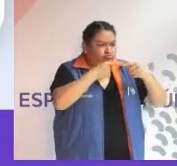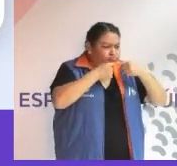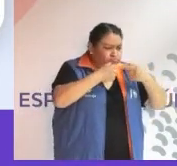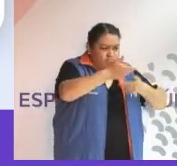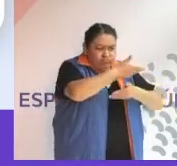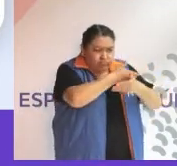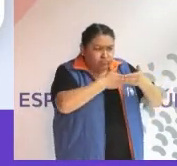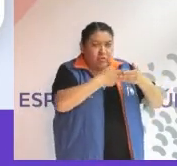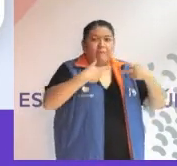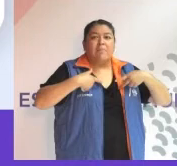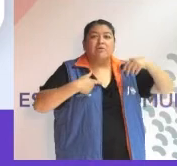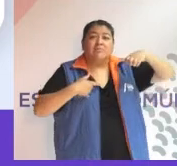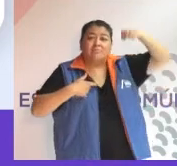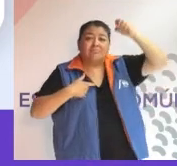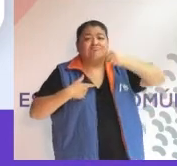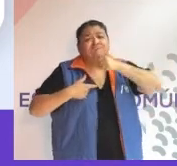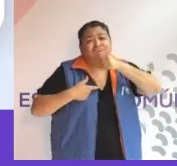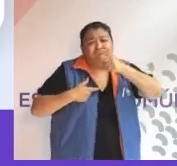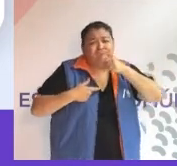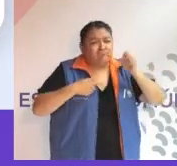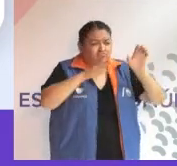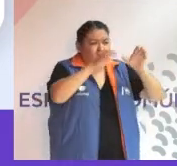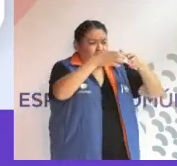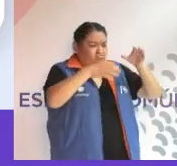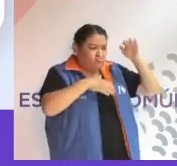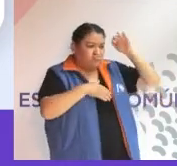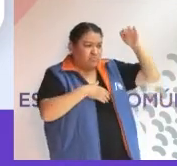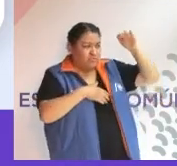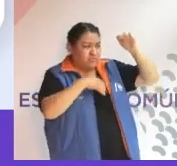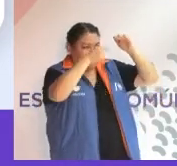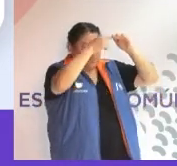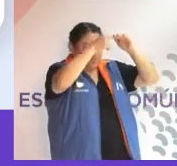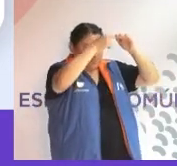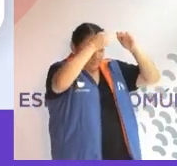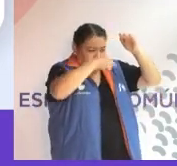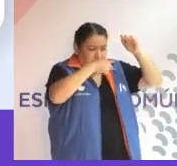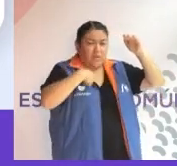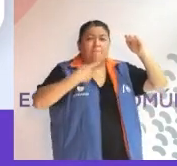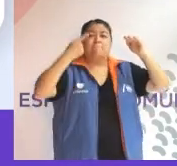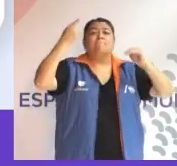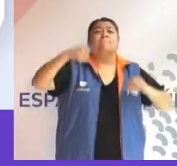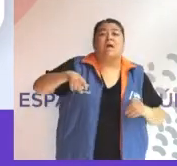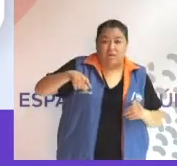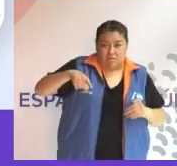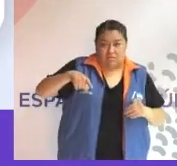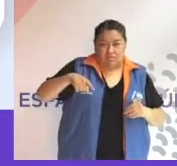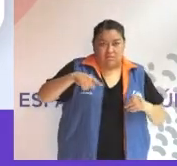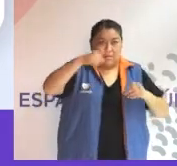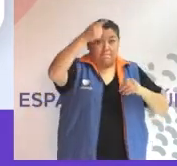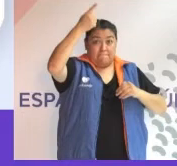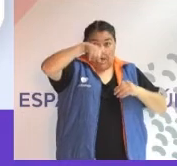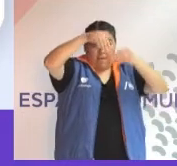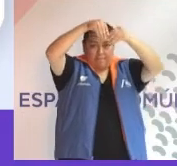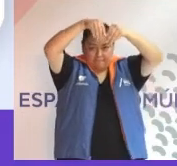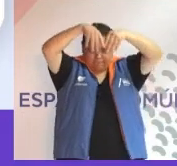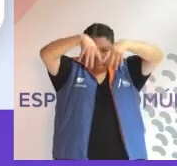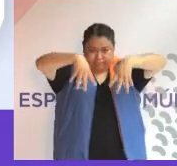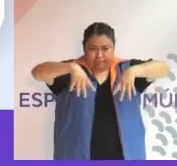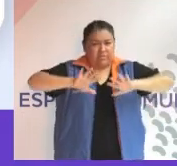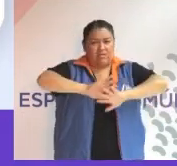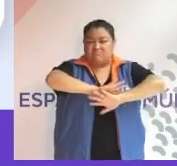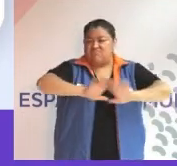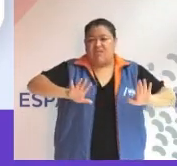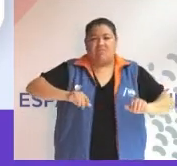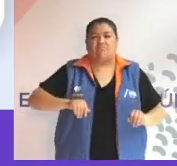también hay un tema generacional, ¿no? Y de ahí lo único que hay son instrucciones. Entonces, en la medida